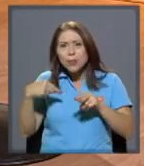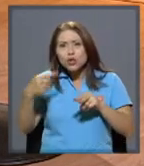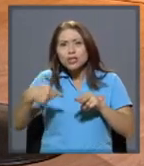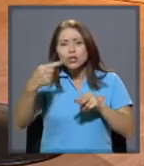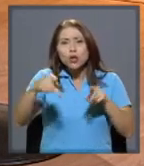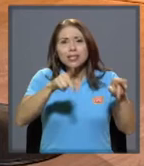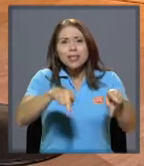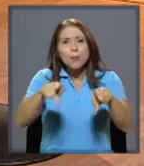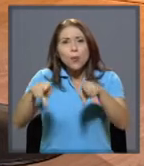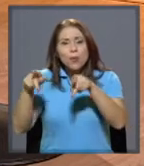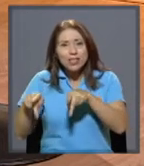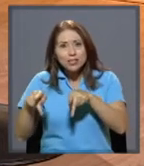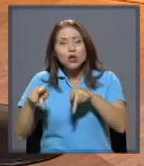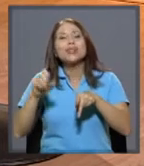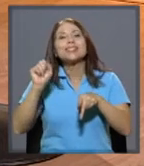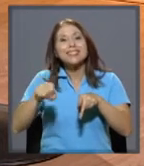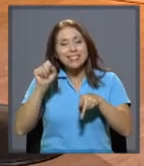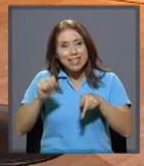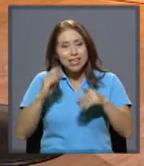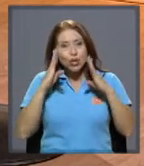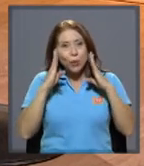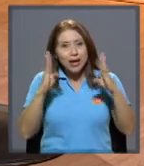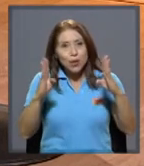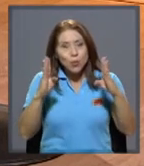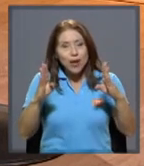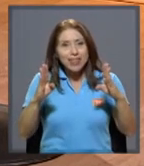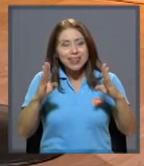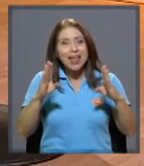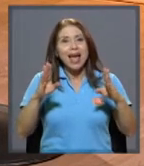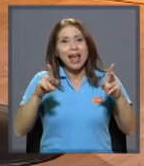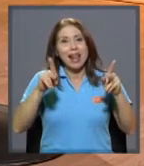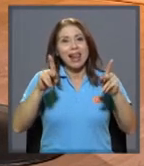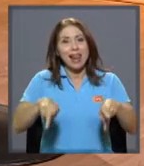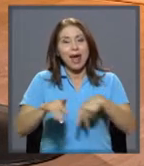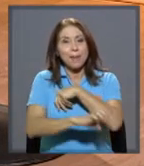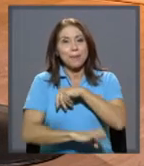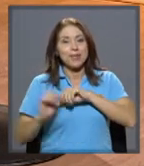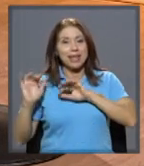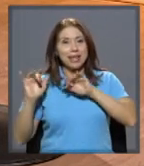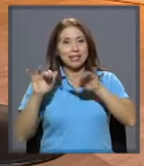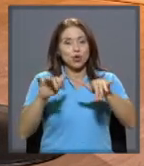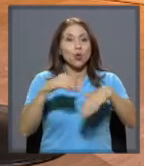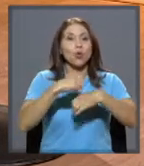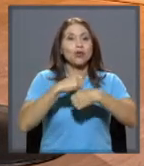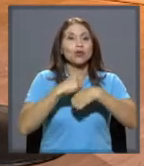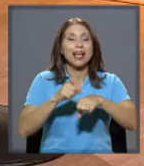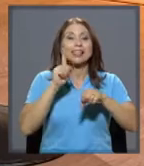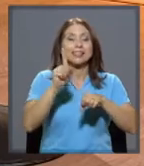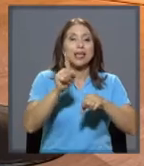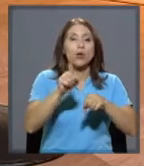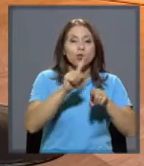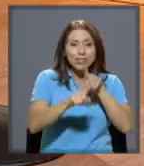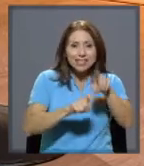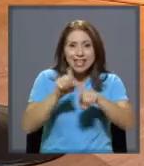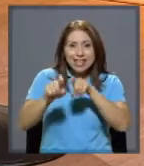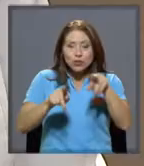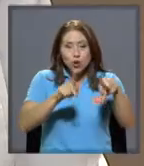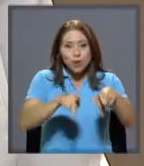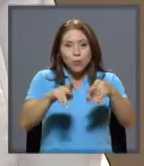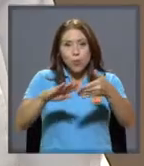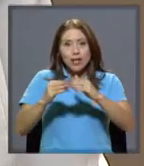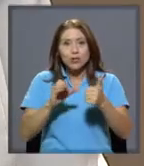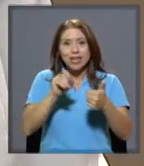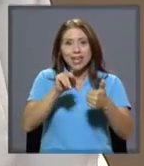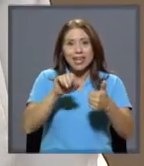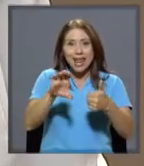de la migración, ¿verdad? Cuando se hace un censo de población, el INEC, junto con el Centro Centroamericano de Población,